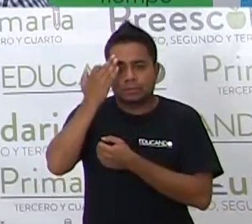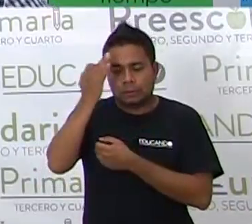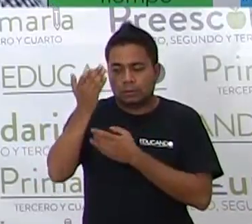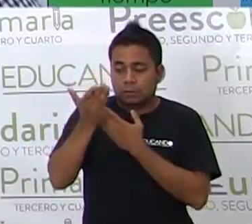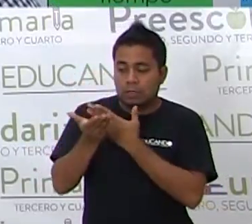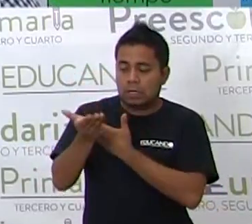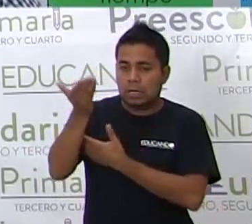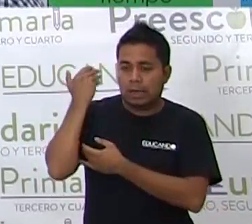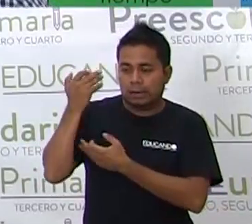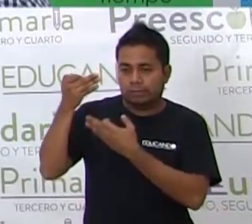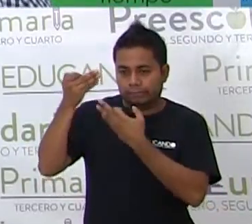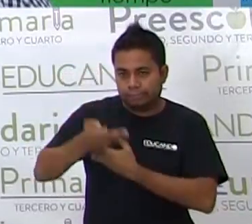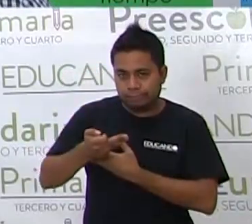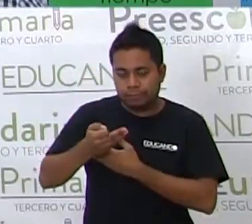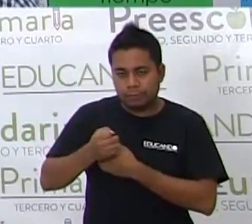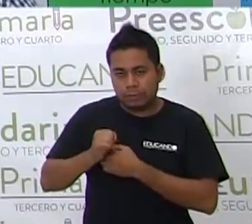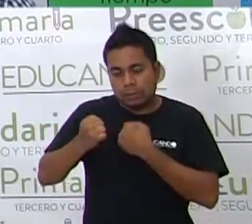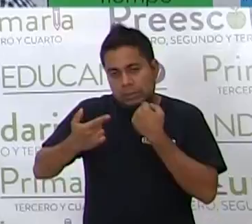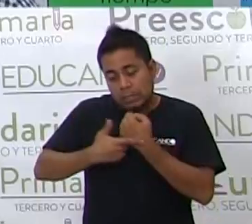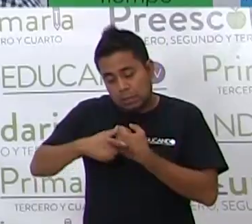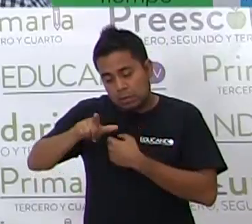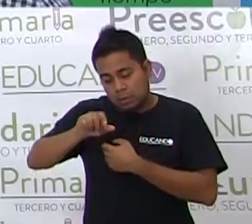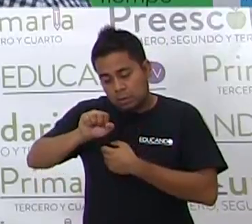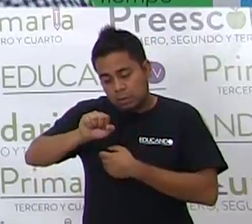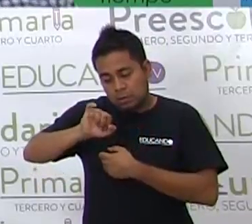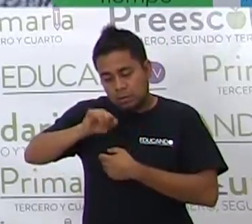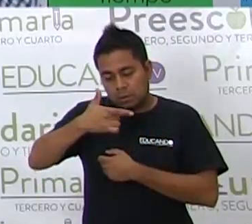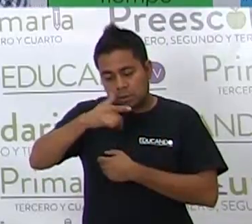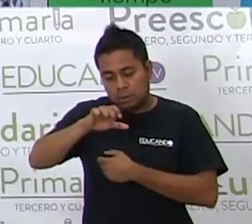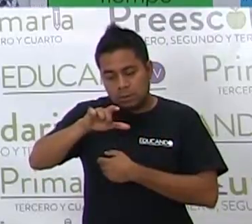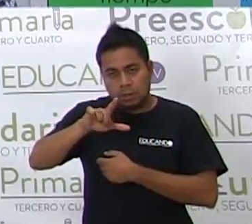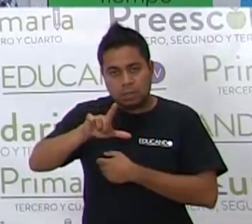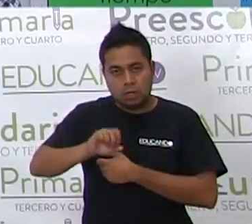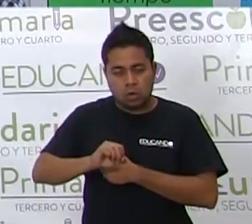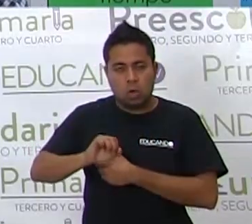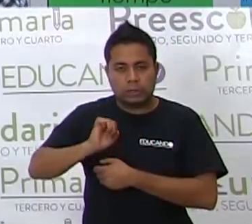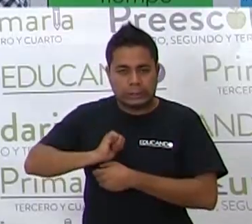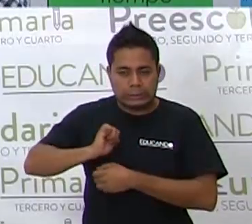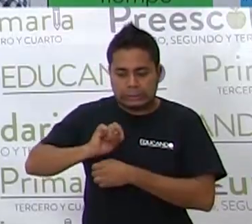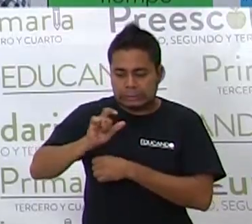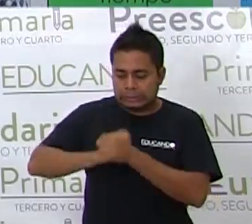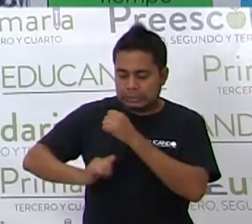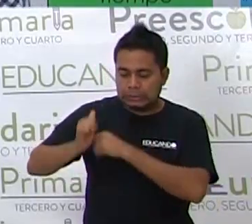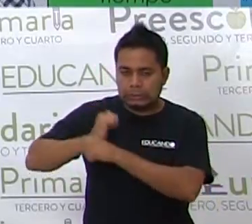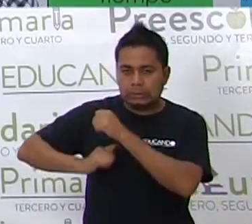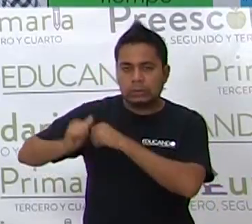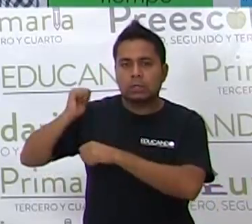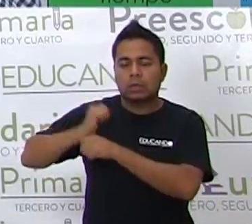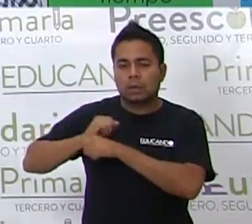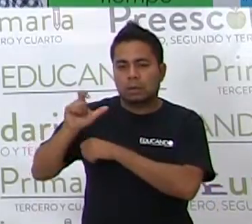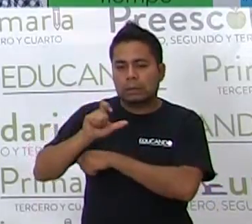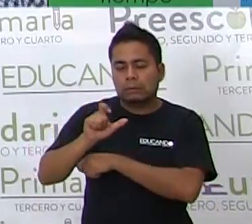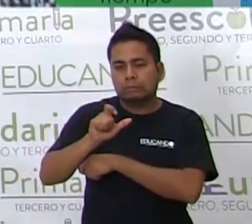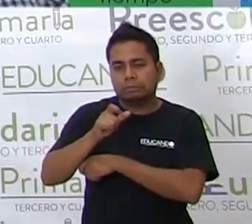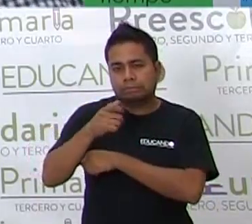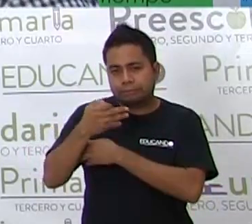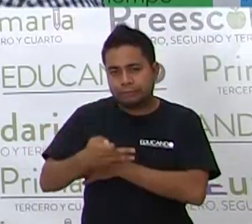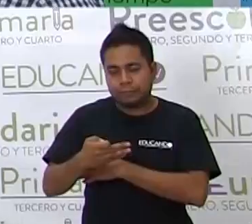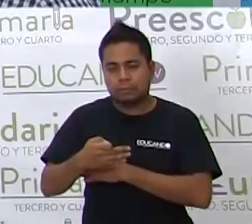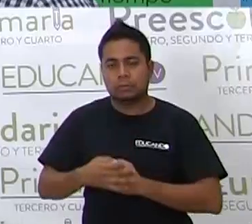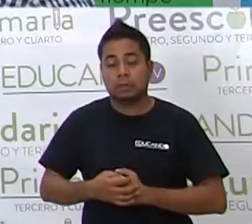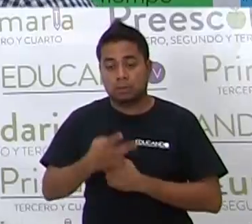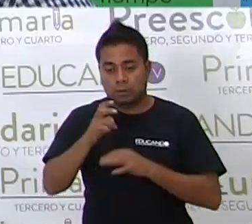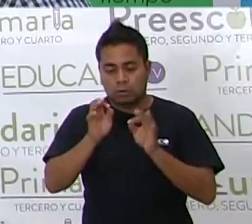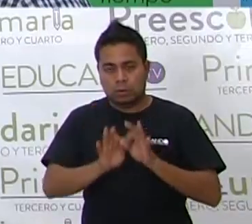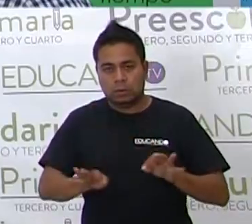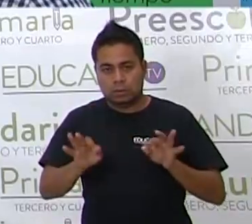puede ser en algún siglo en específico. Bien, es por ello que estas partes del